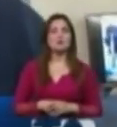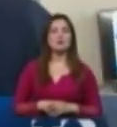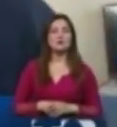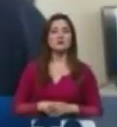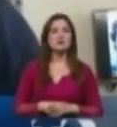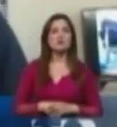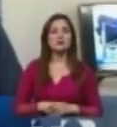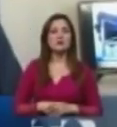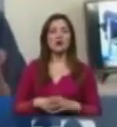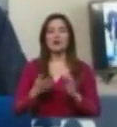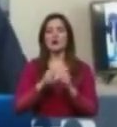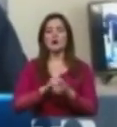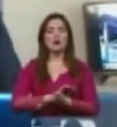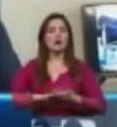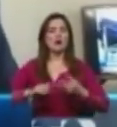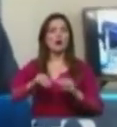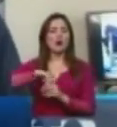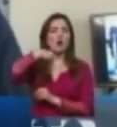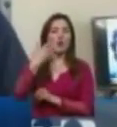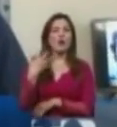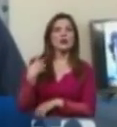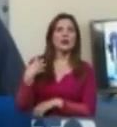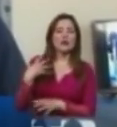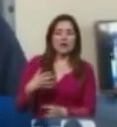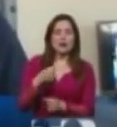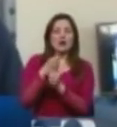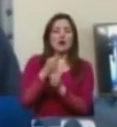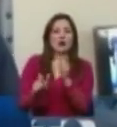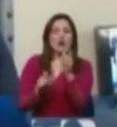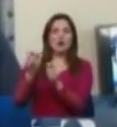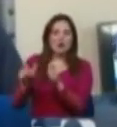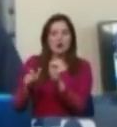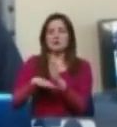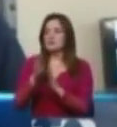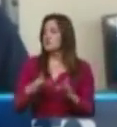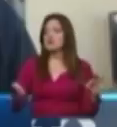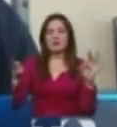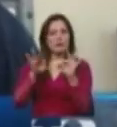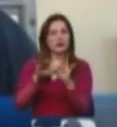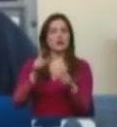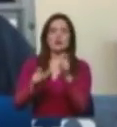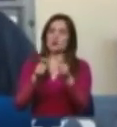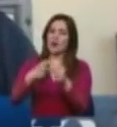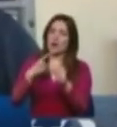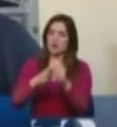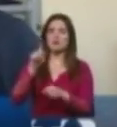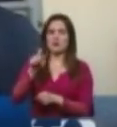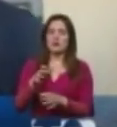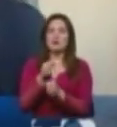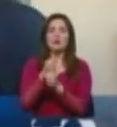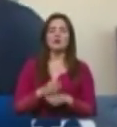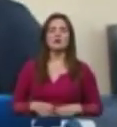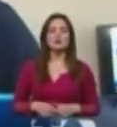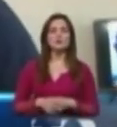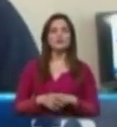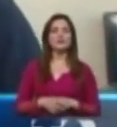el problema que se ha generado a exteriores, garantizando la seguridad de nuestra ciudad, que también es uno de los puntos fundamentales como alcaldía.